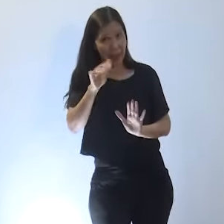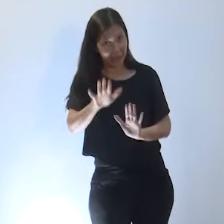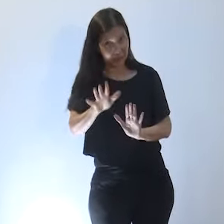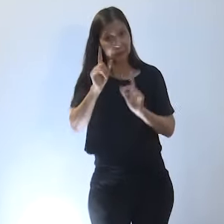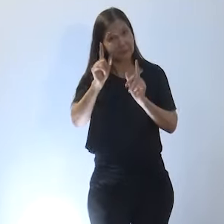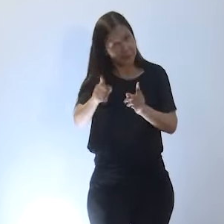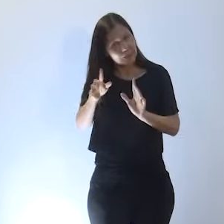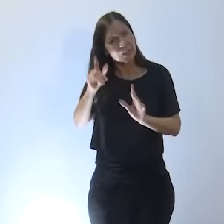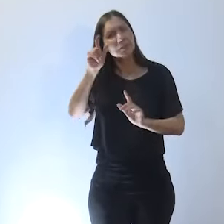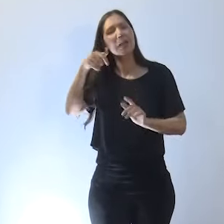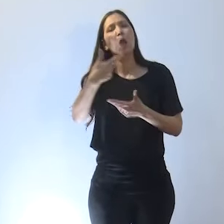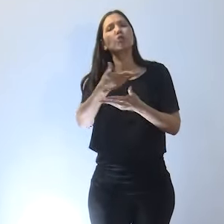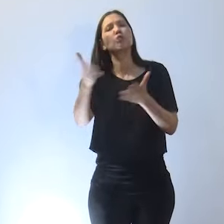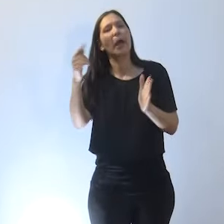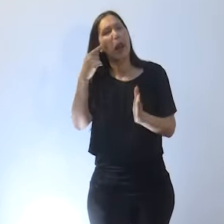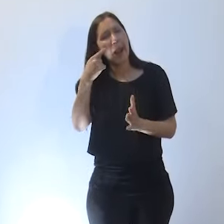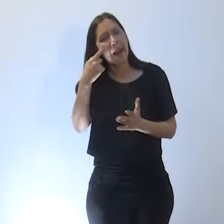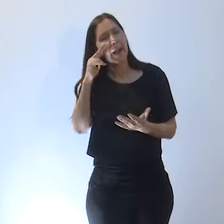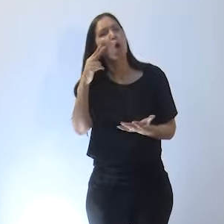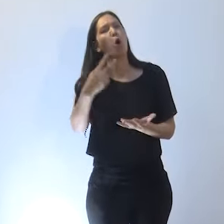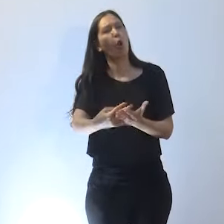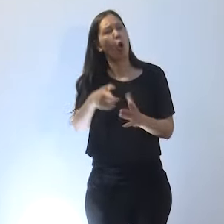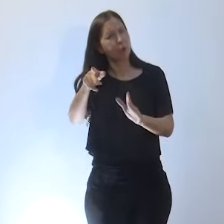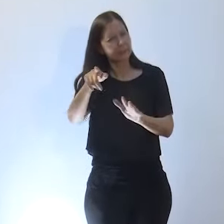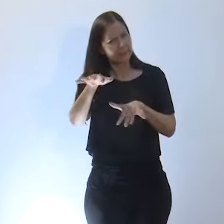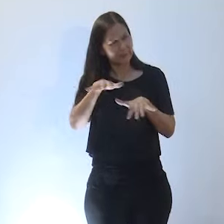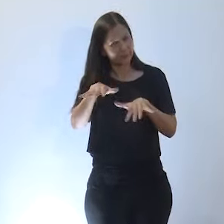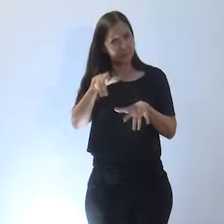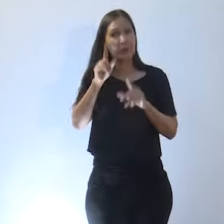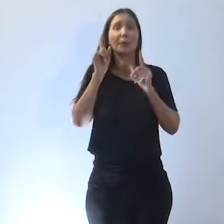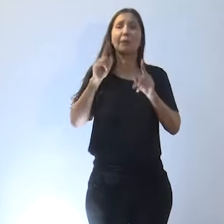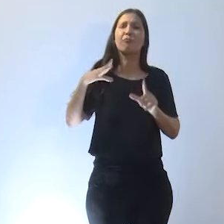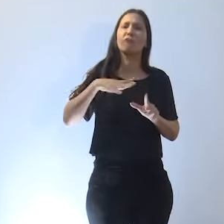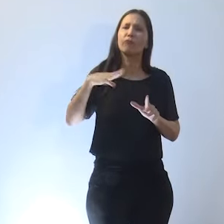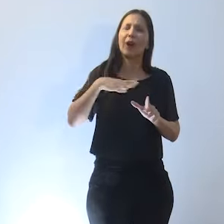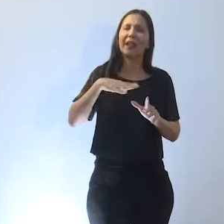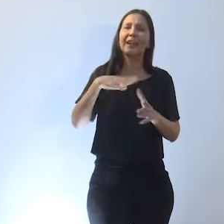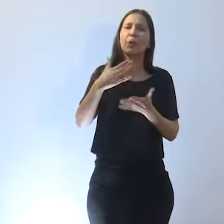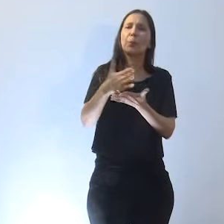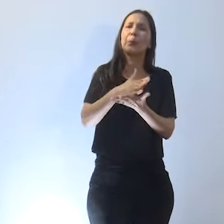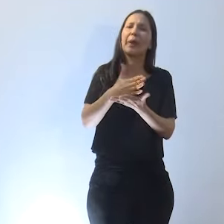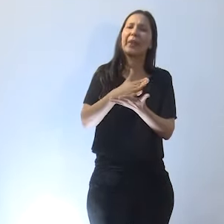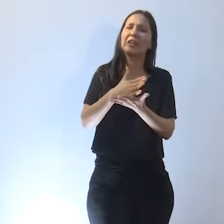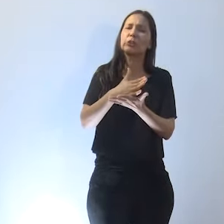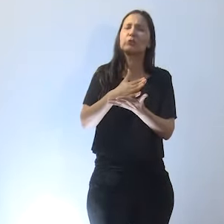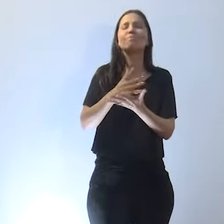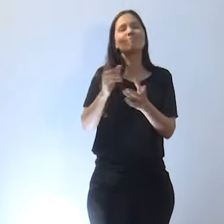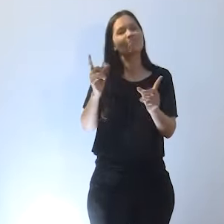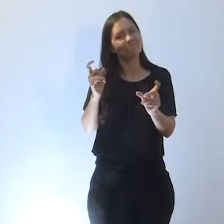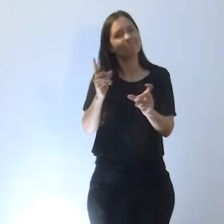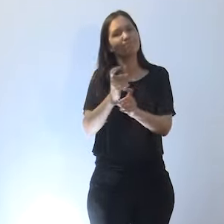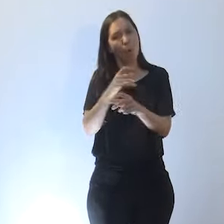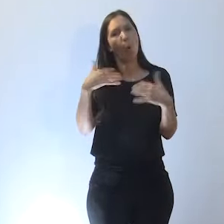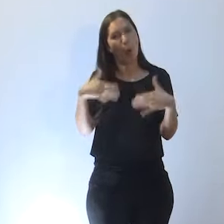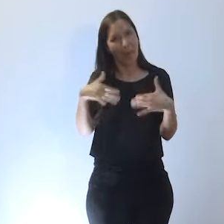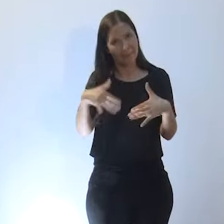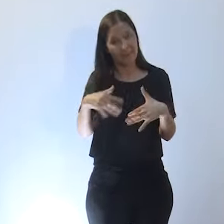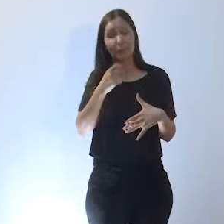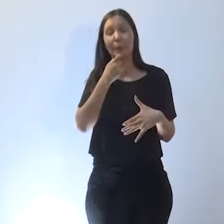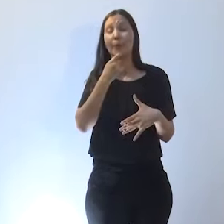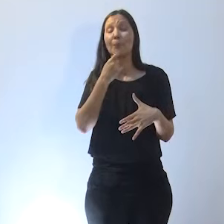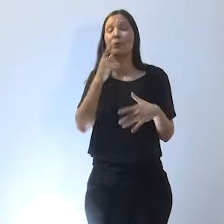planteaba Esteban muy acertadamente la falta de intermediación es un problema o sea la cuenta de ni la